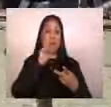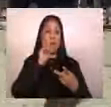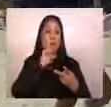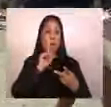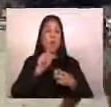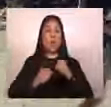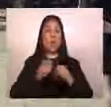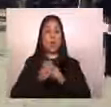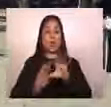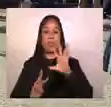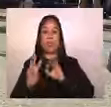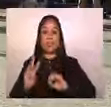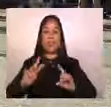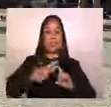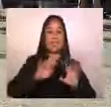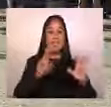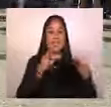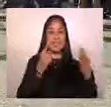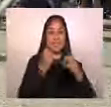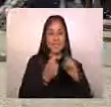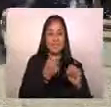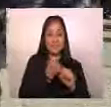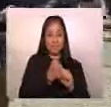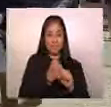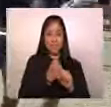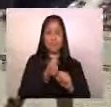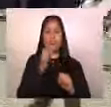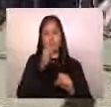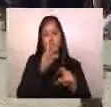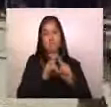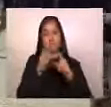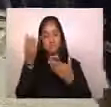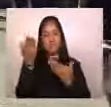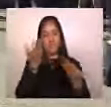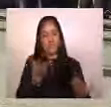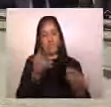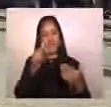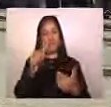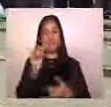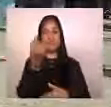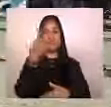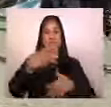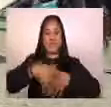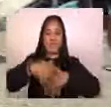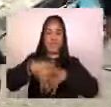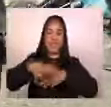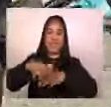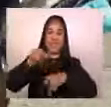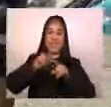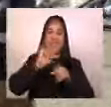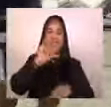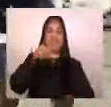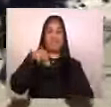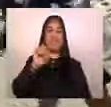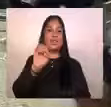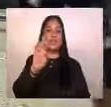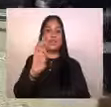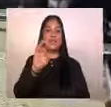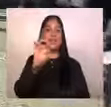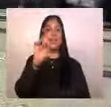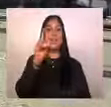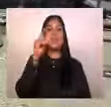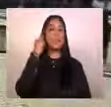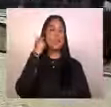jóvenes entre las edades de 13 y 16 años. Así que bienvenidos a su primer desfile, INEV